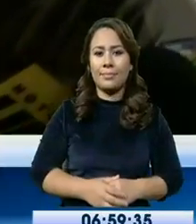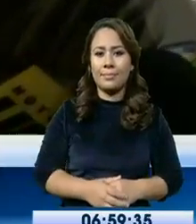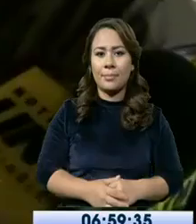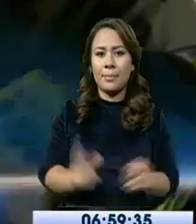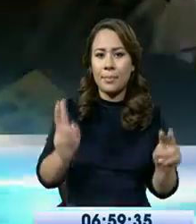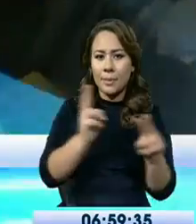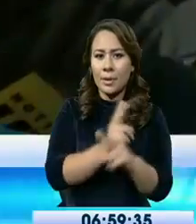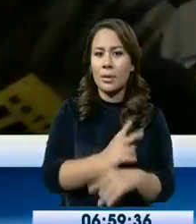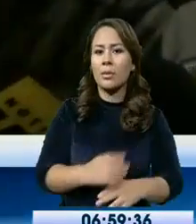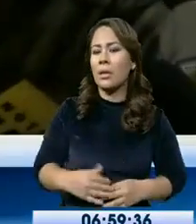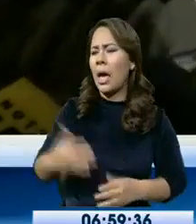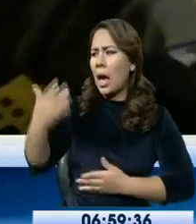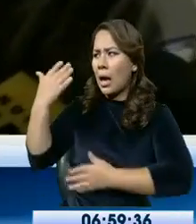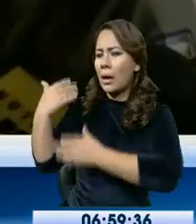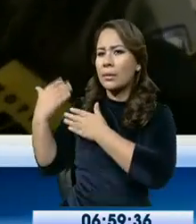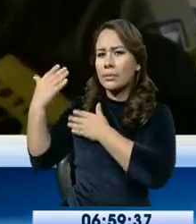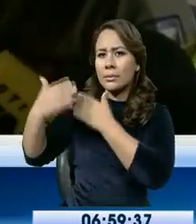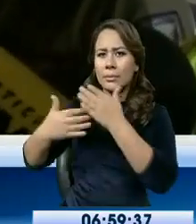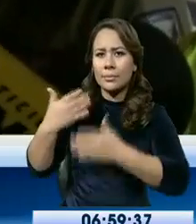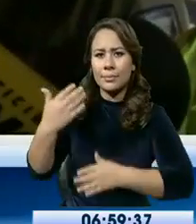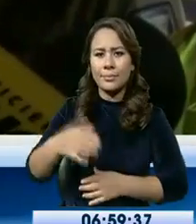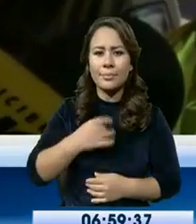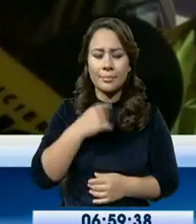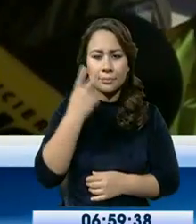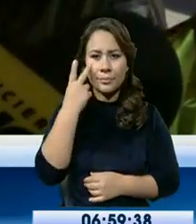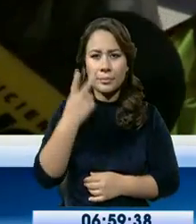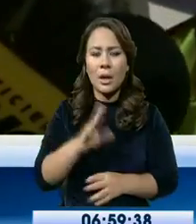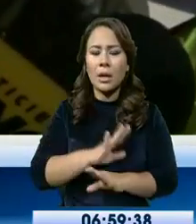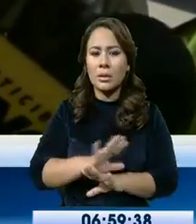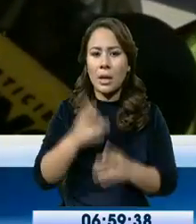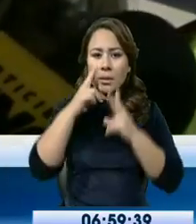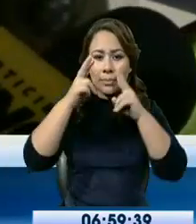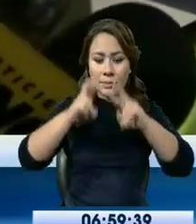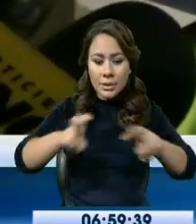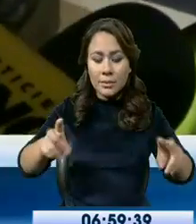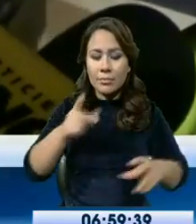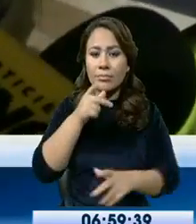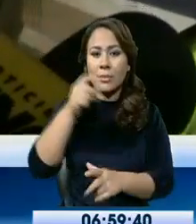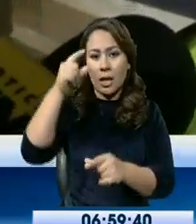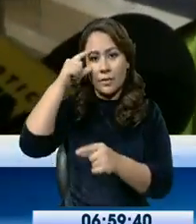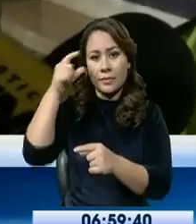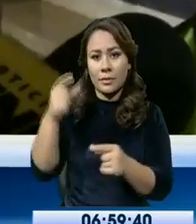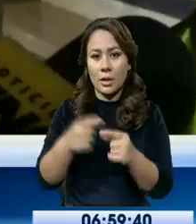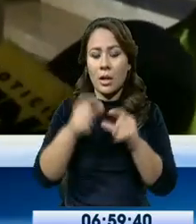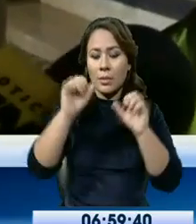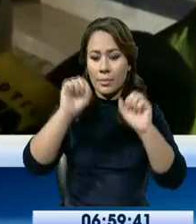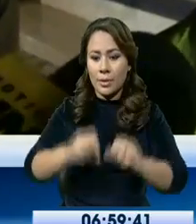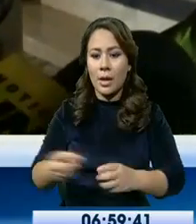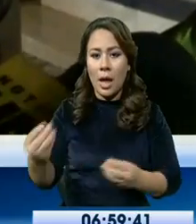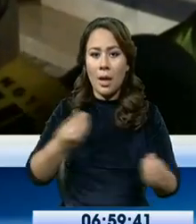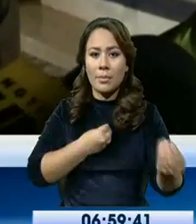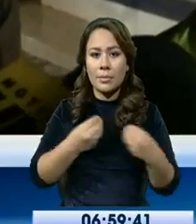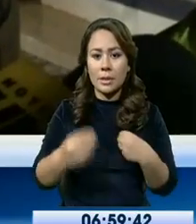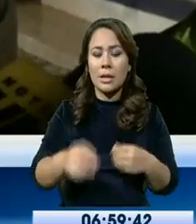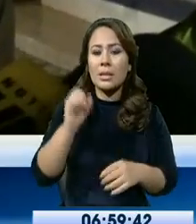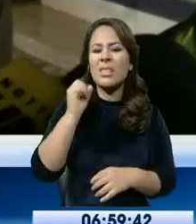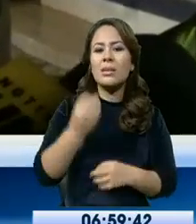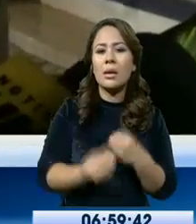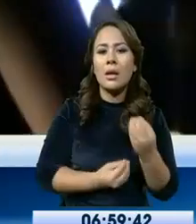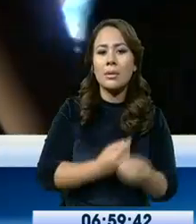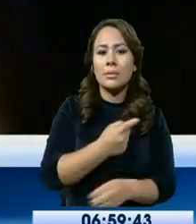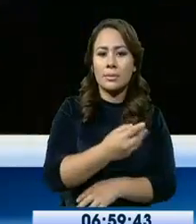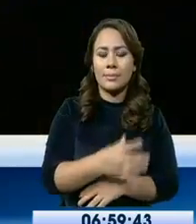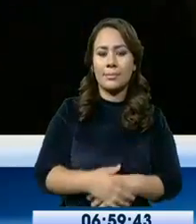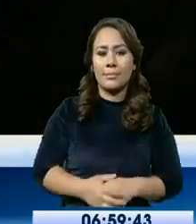que venían realizando en la ciudadana. Dentro de la investigación ya la fiscalía podrá determinar la actividad ilícita que se encontraba realizando.